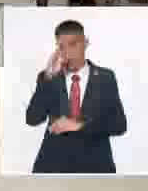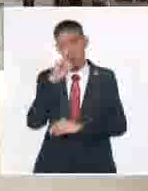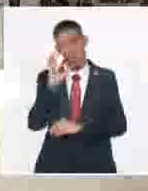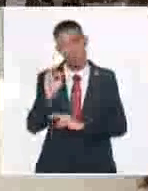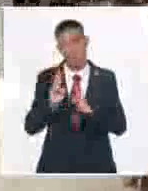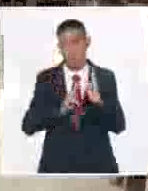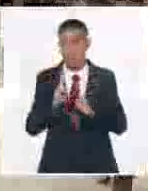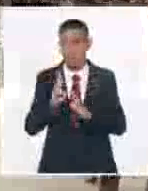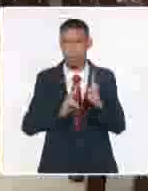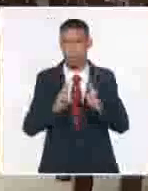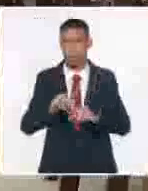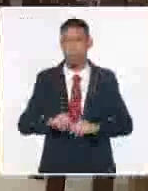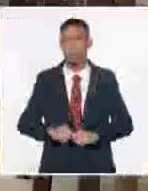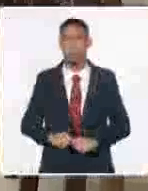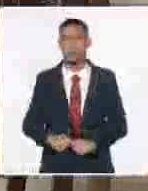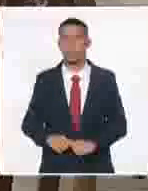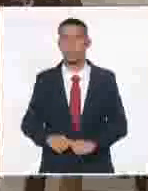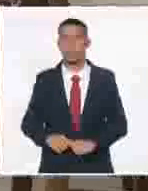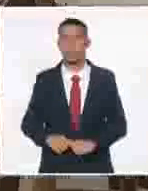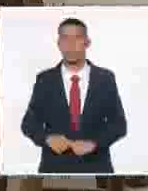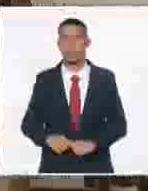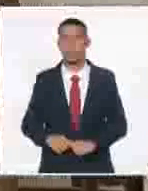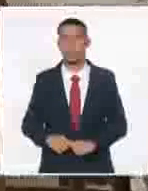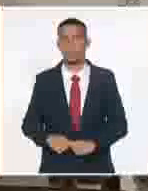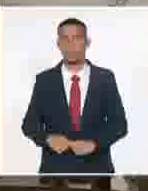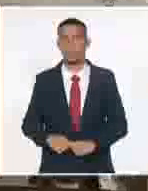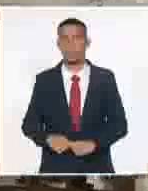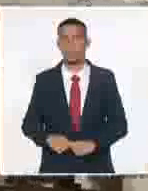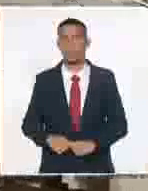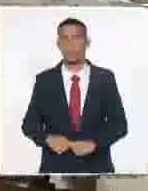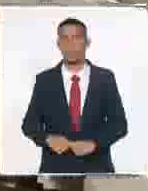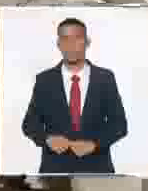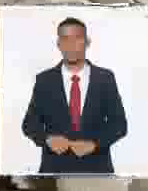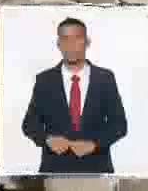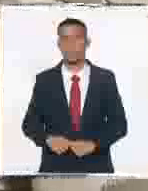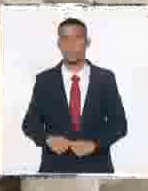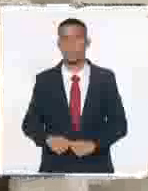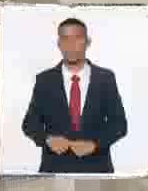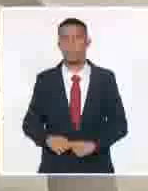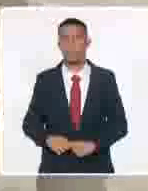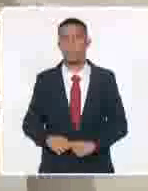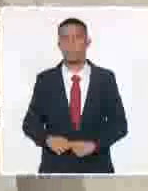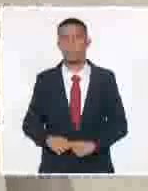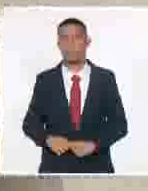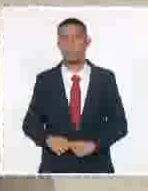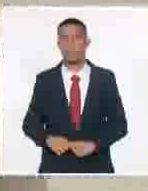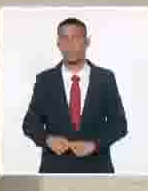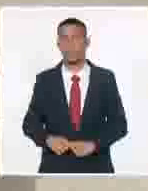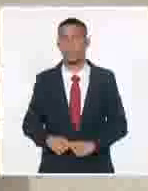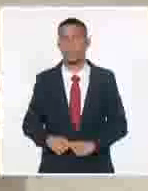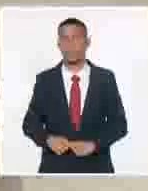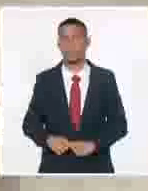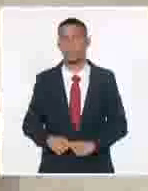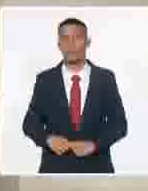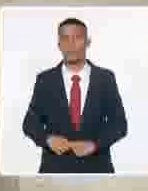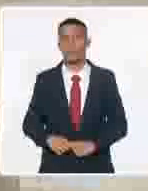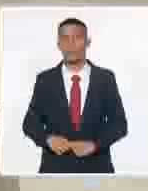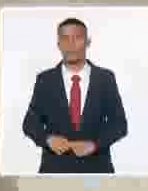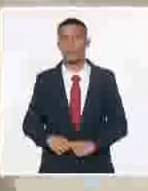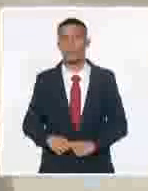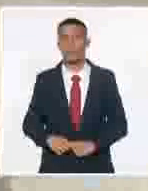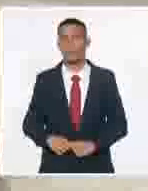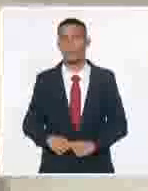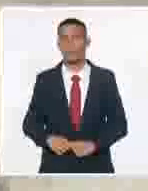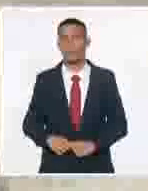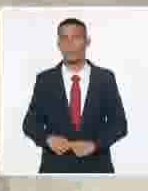ambigua pero políticamente motivada y perversa idea de